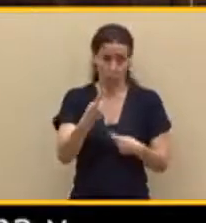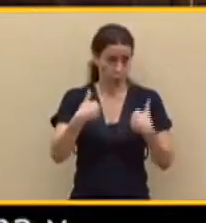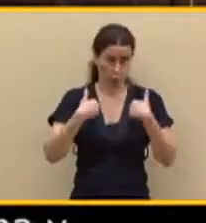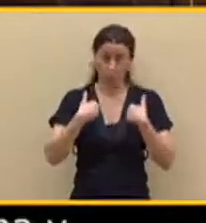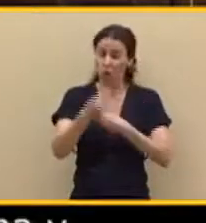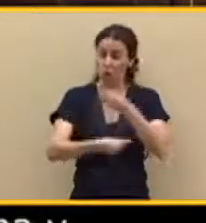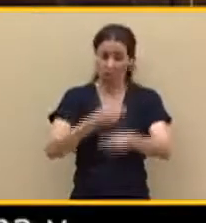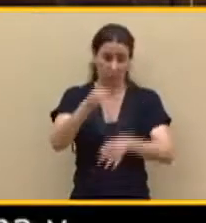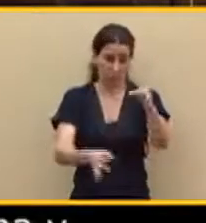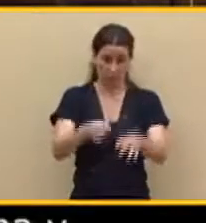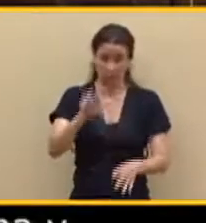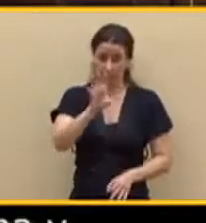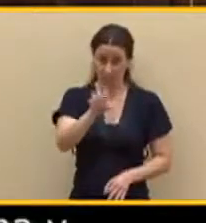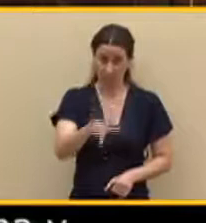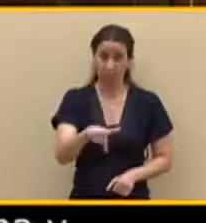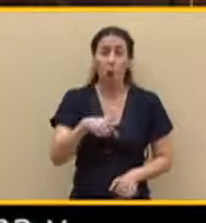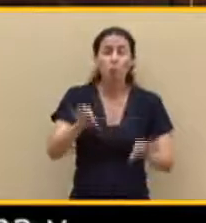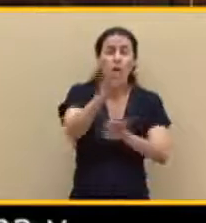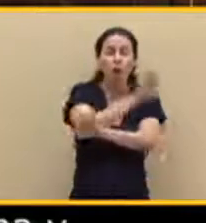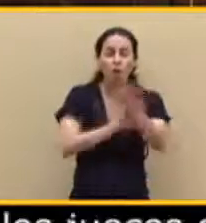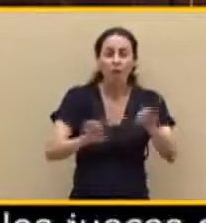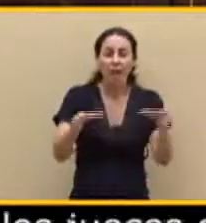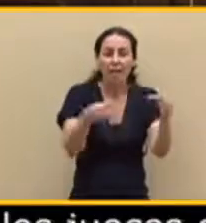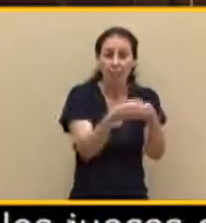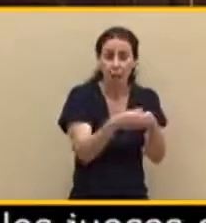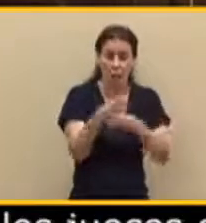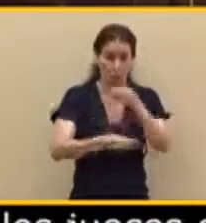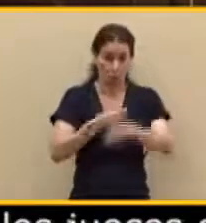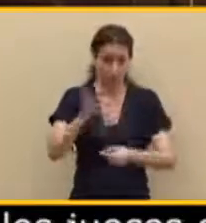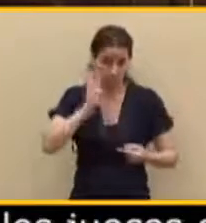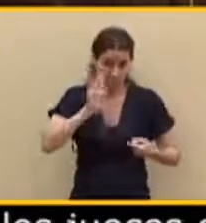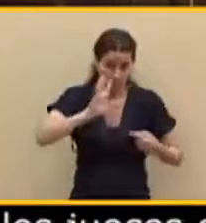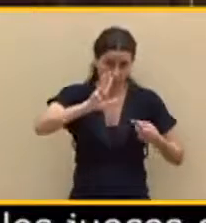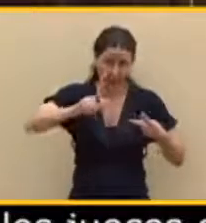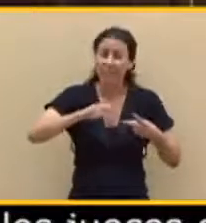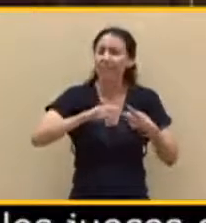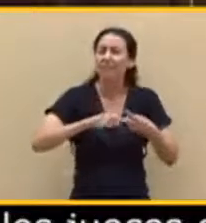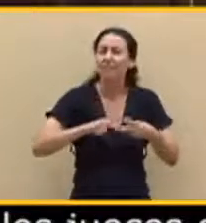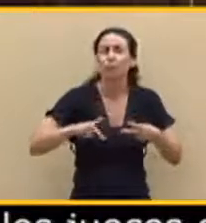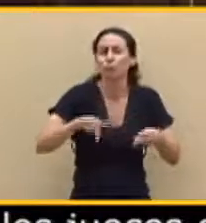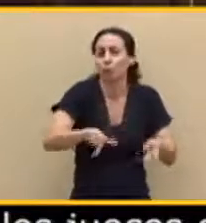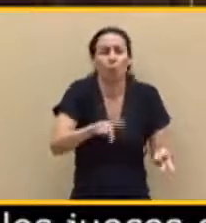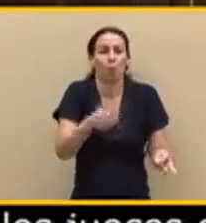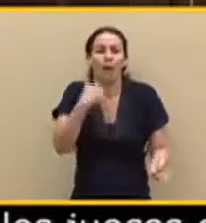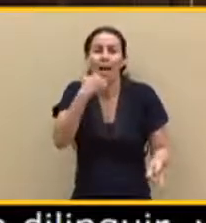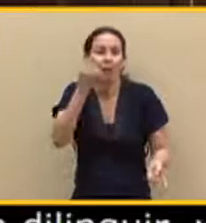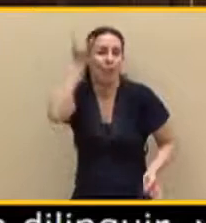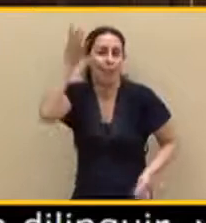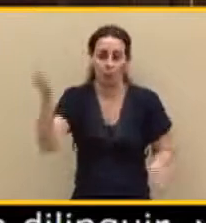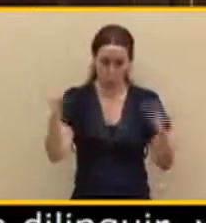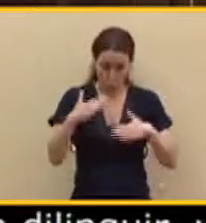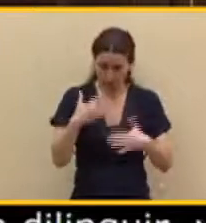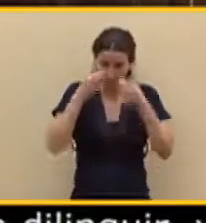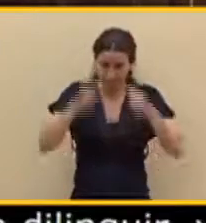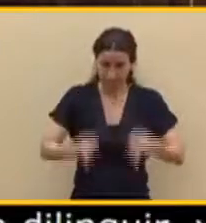país, una organización que se dedica a delinquir, y esto no es una metáfora, señorías, por desgracia para España, comprendan que lo que